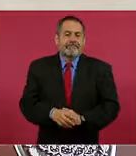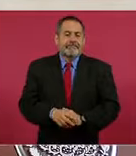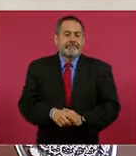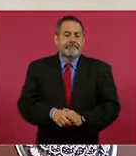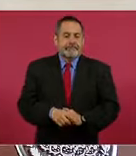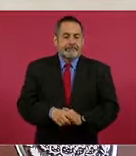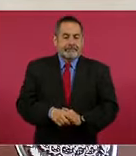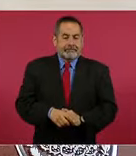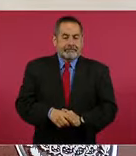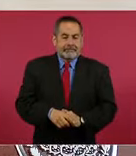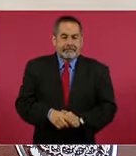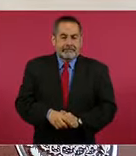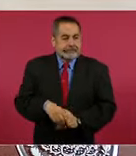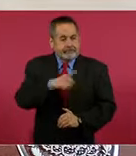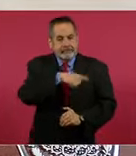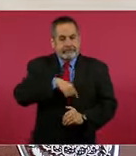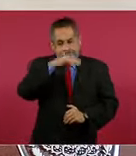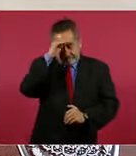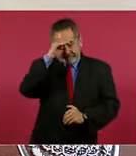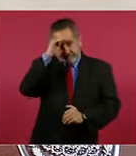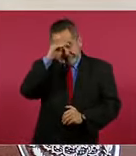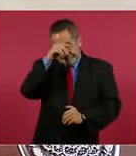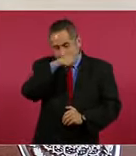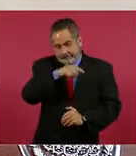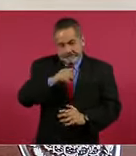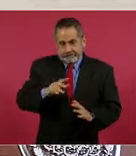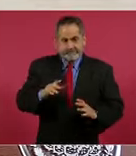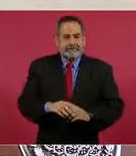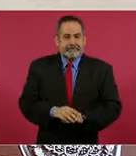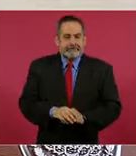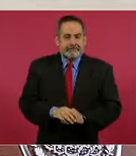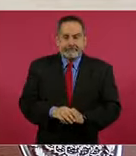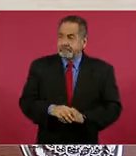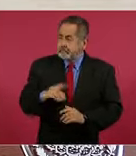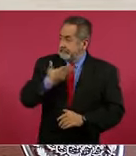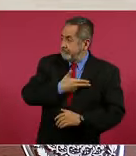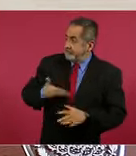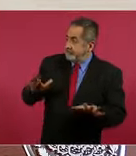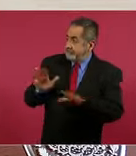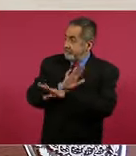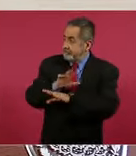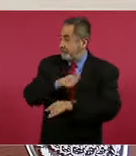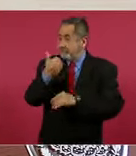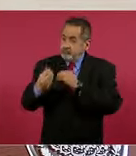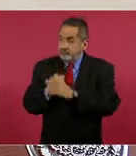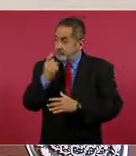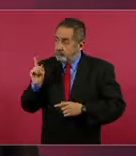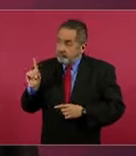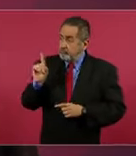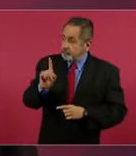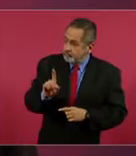y están pensando de que con el cambio van a poder